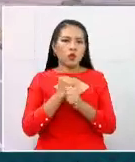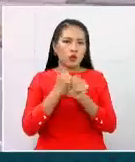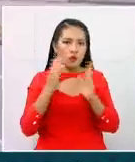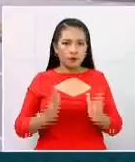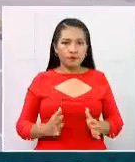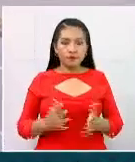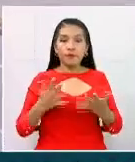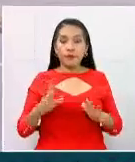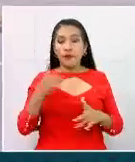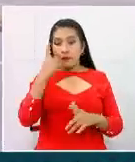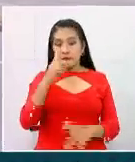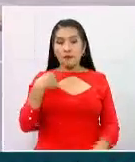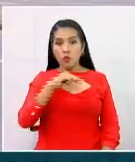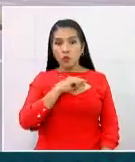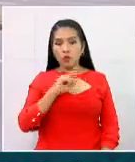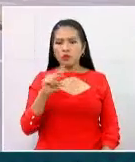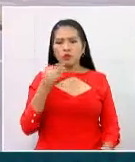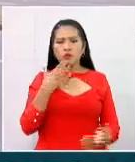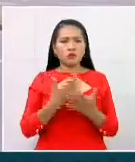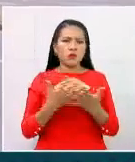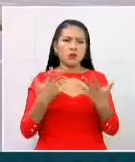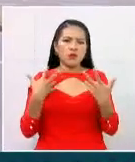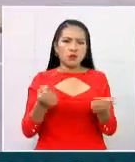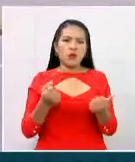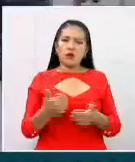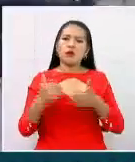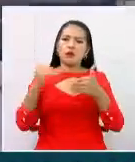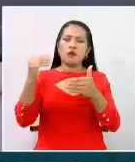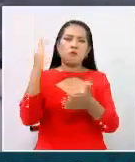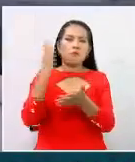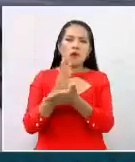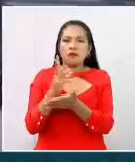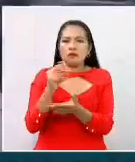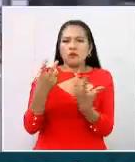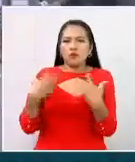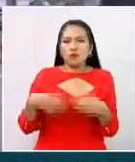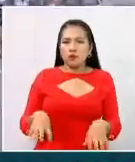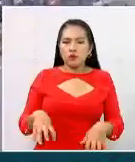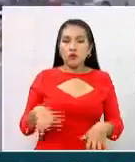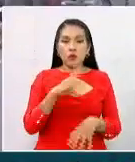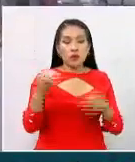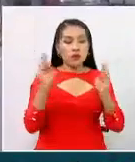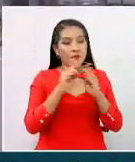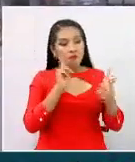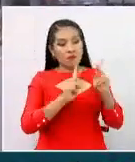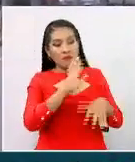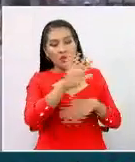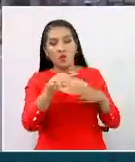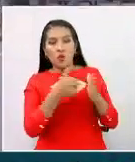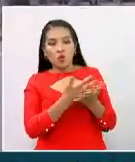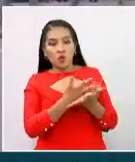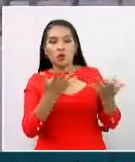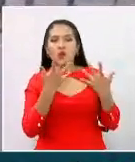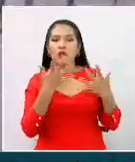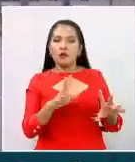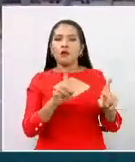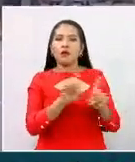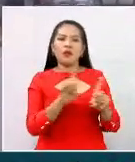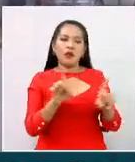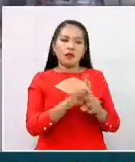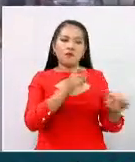nosotros no es nada saludable el tema de los paros, y considero también que la población ya tiene